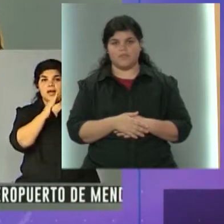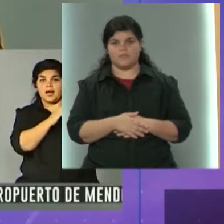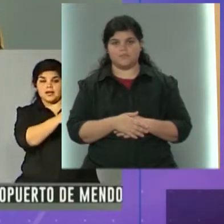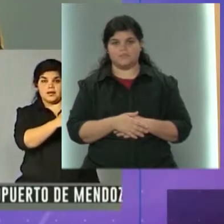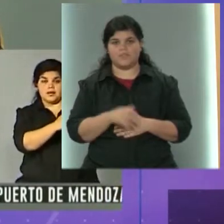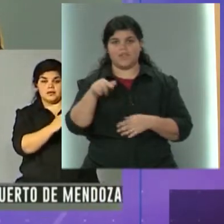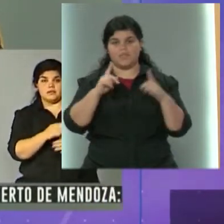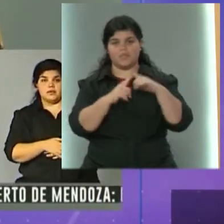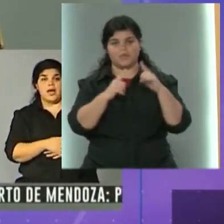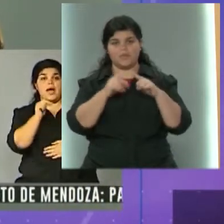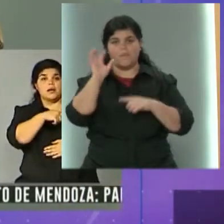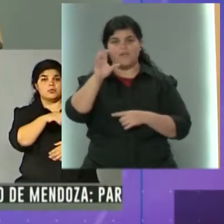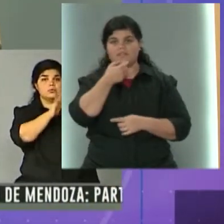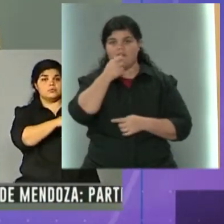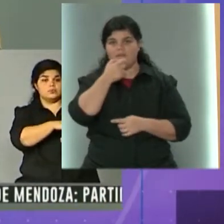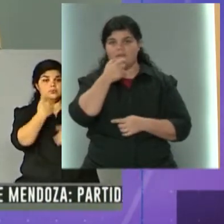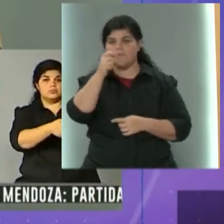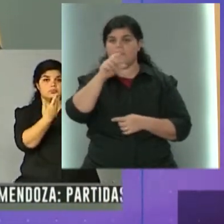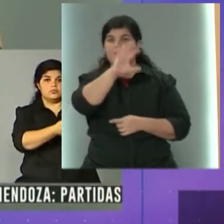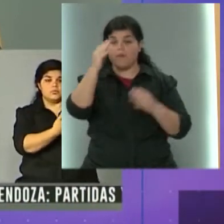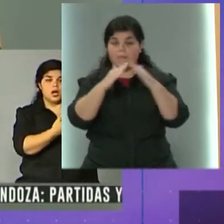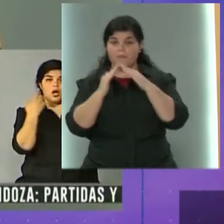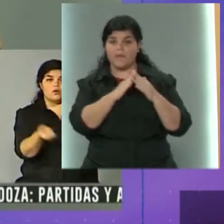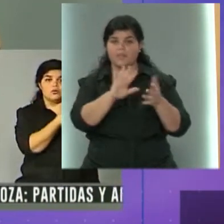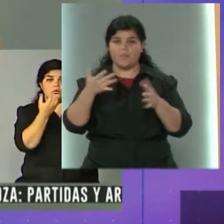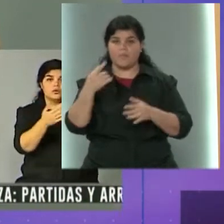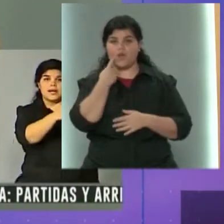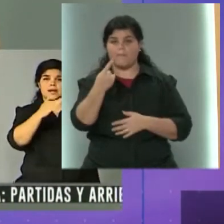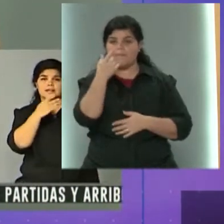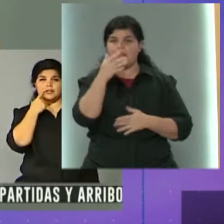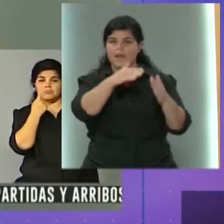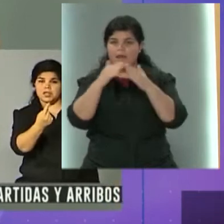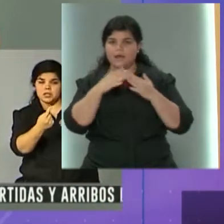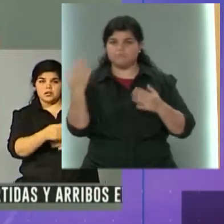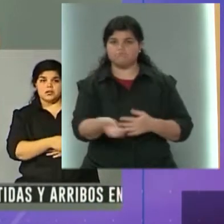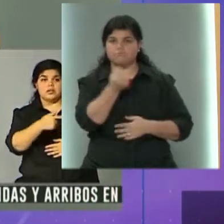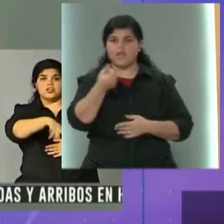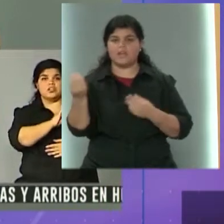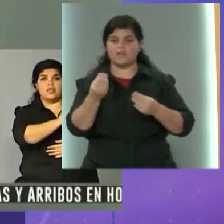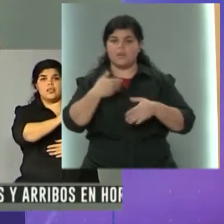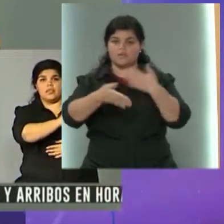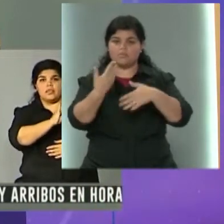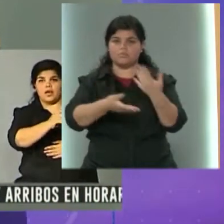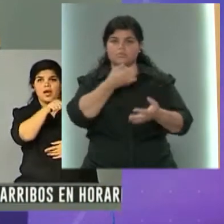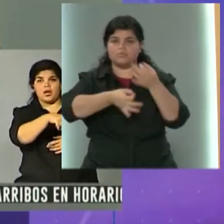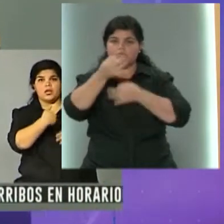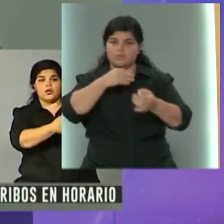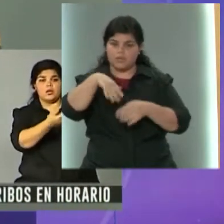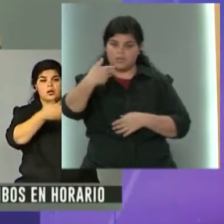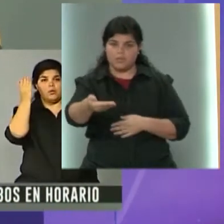ha encargado de iniciar un proceso de recuperación de unas 1000 viviendas que están en proceso de ejecución